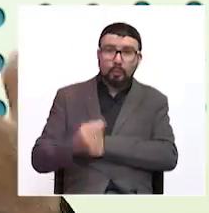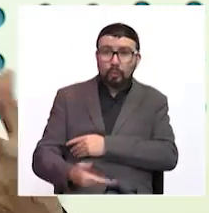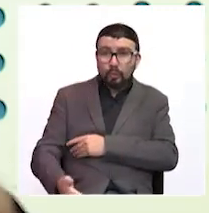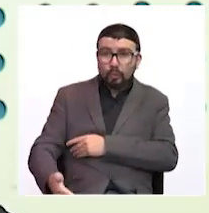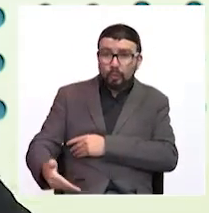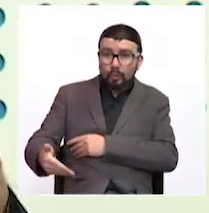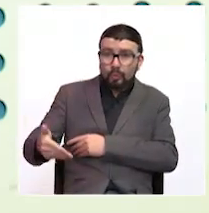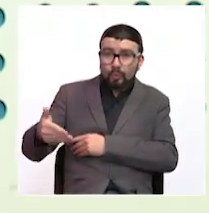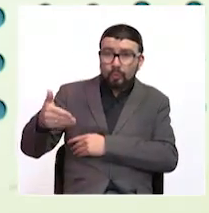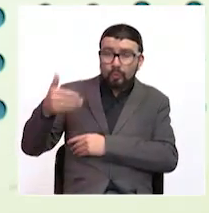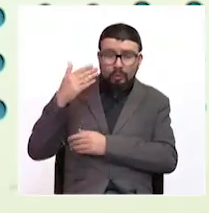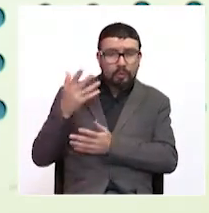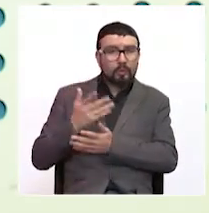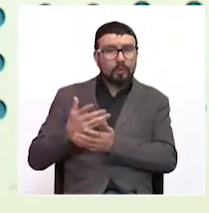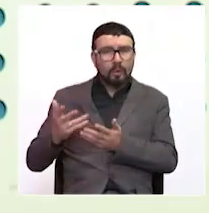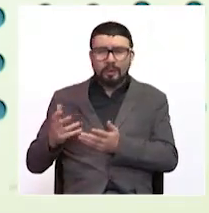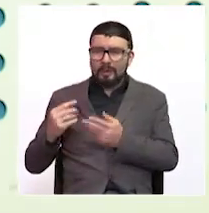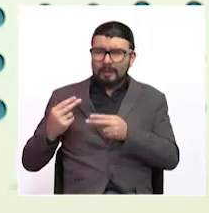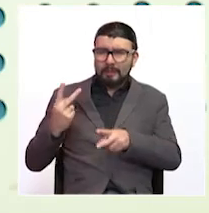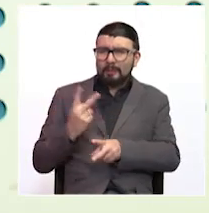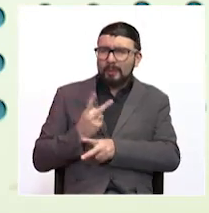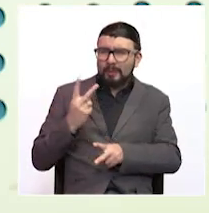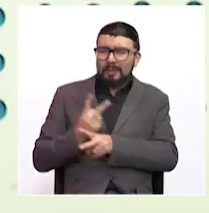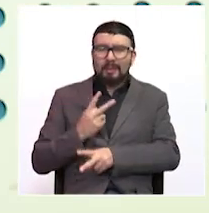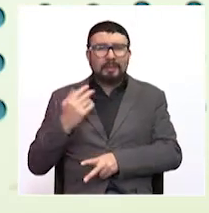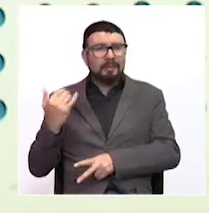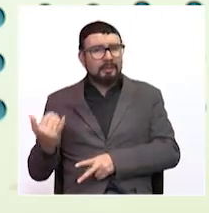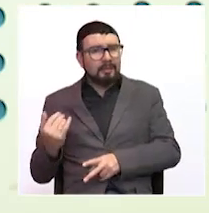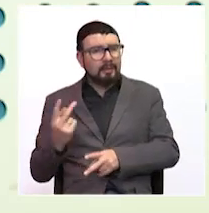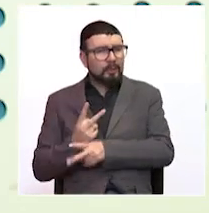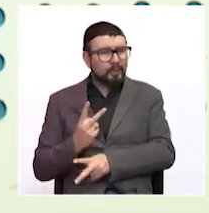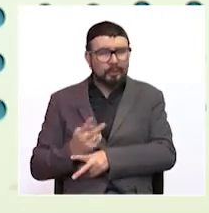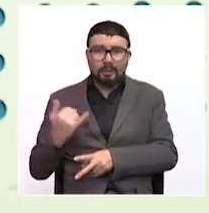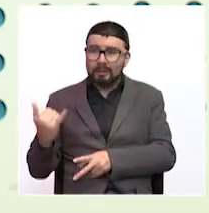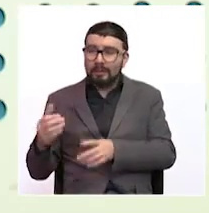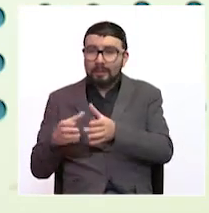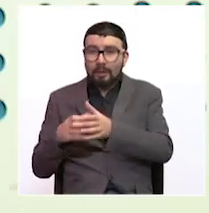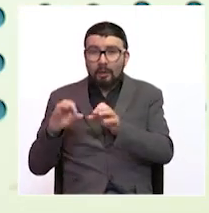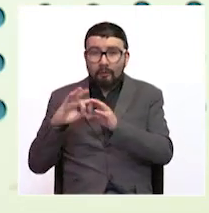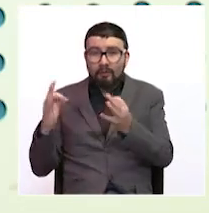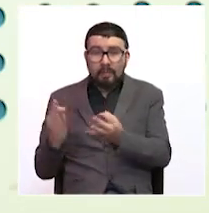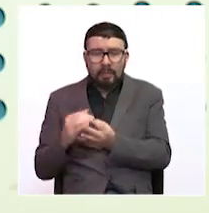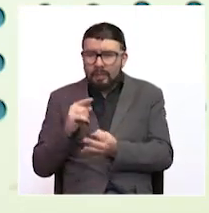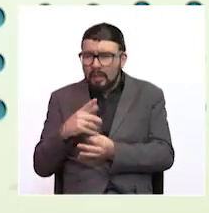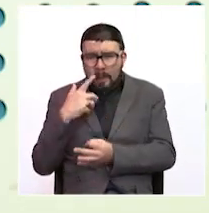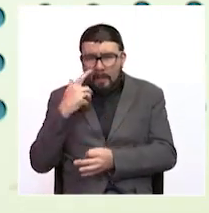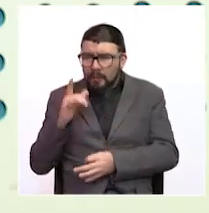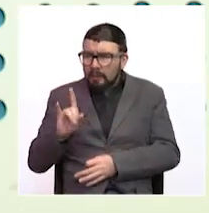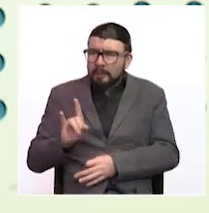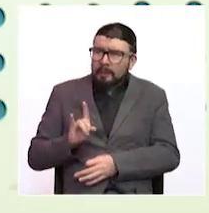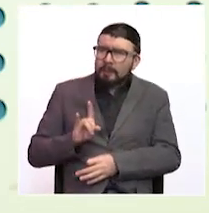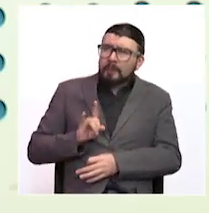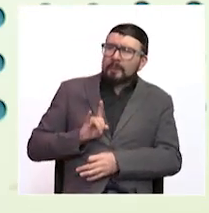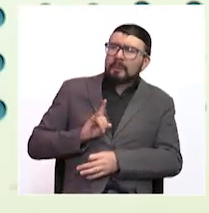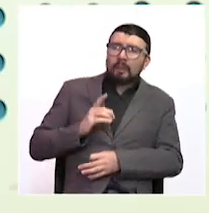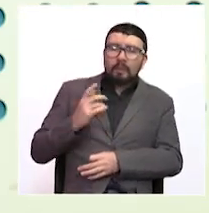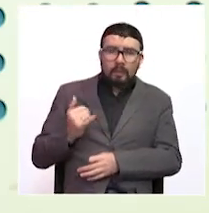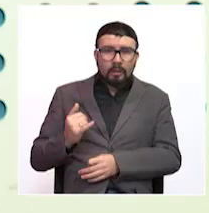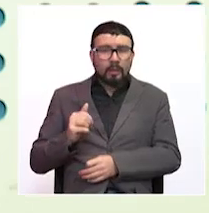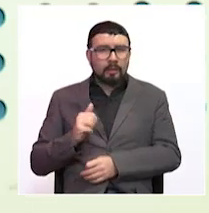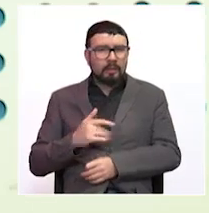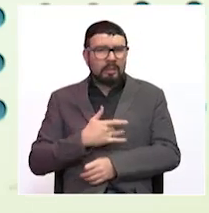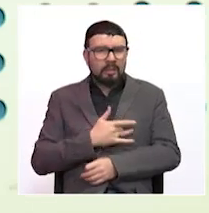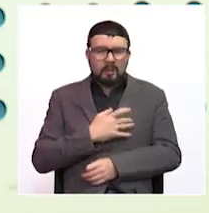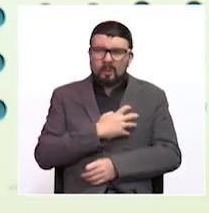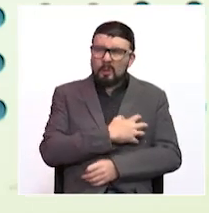lo que llamamos la violencia familiar esa es la que más impacta impresiona y genera resentimientos